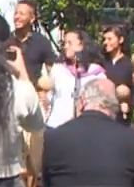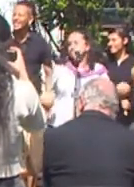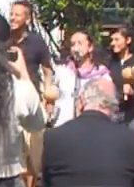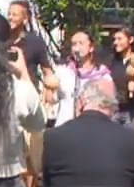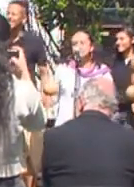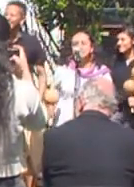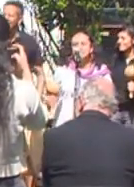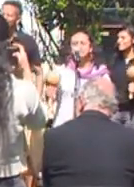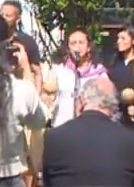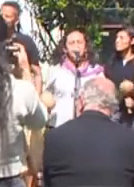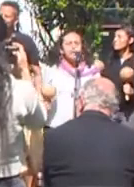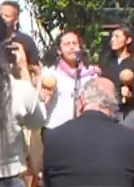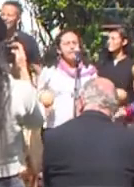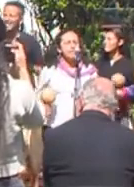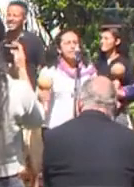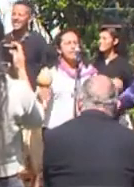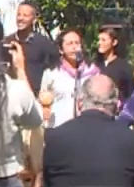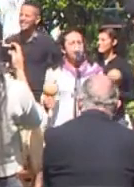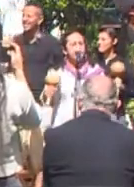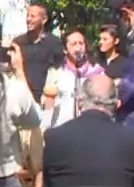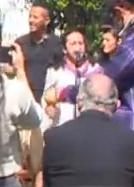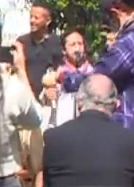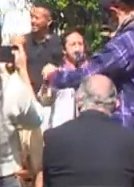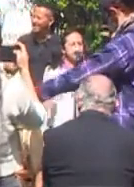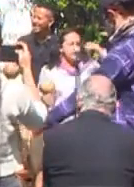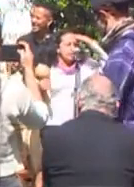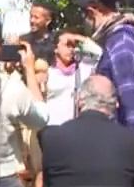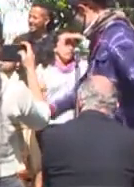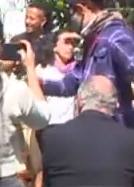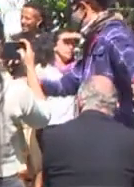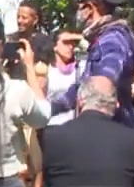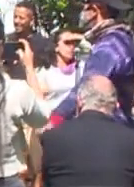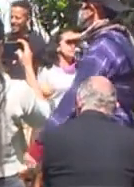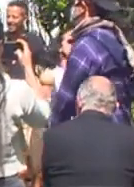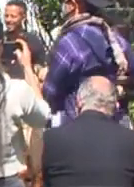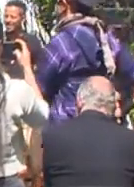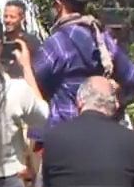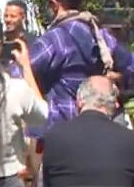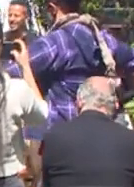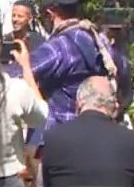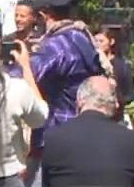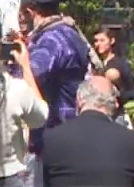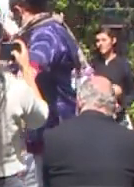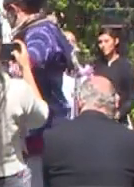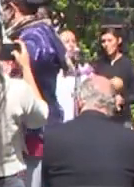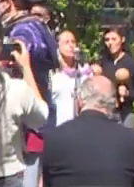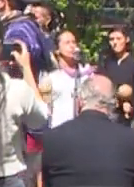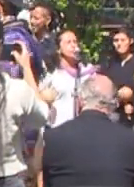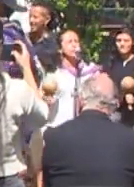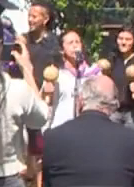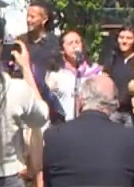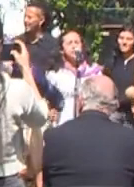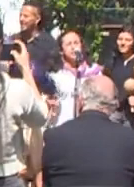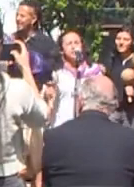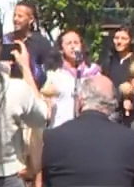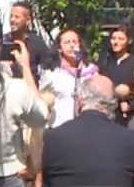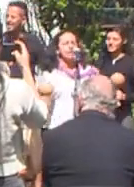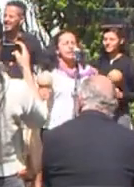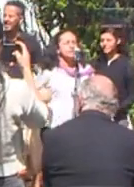Me robaste el sueño cuando me dormí. Me robaste el sueño cuando me